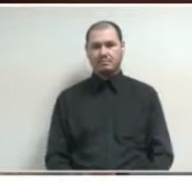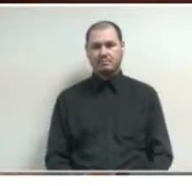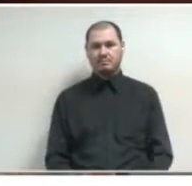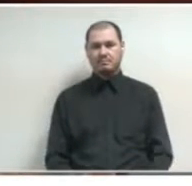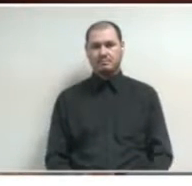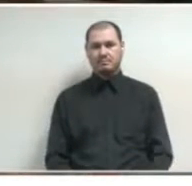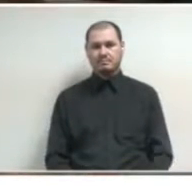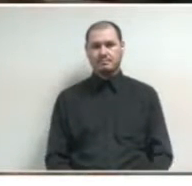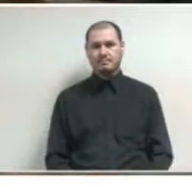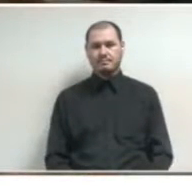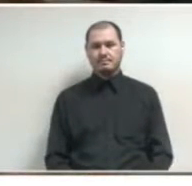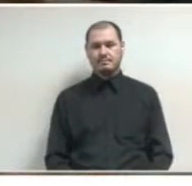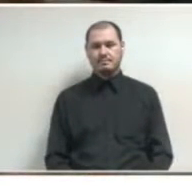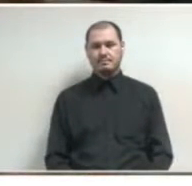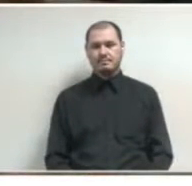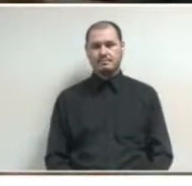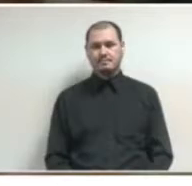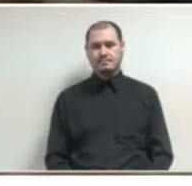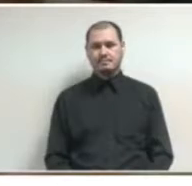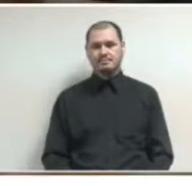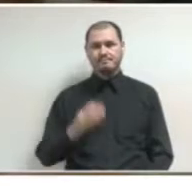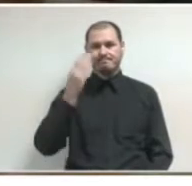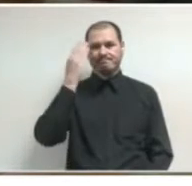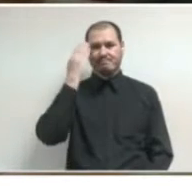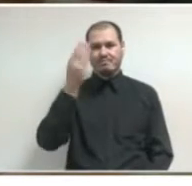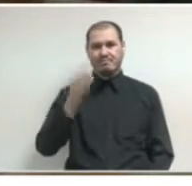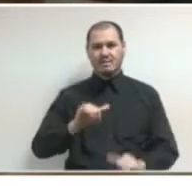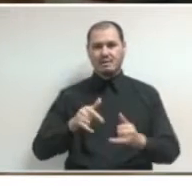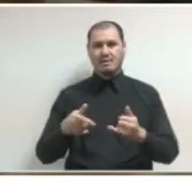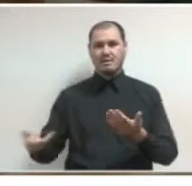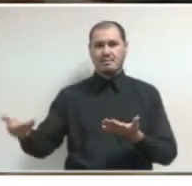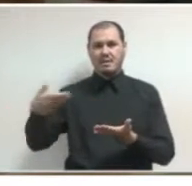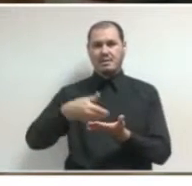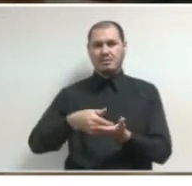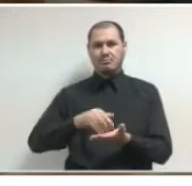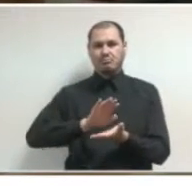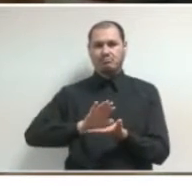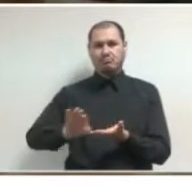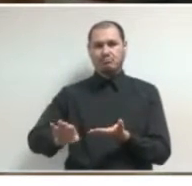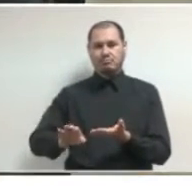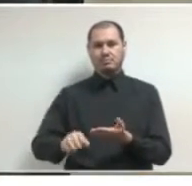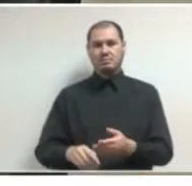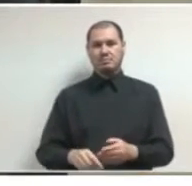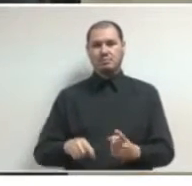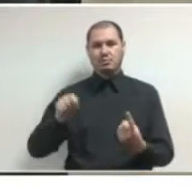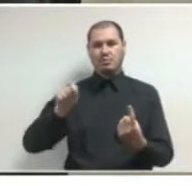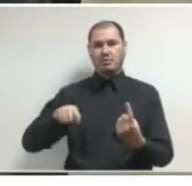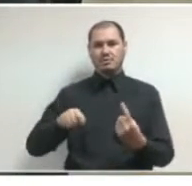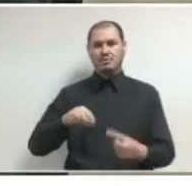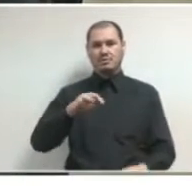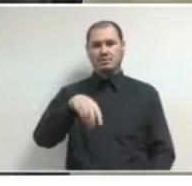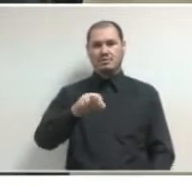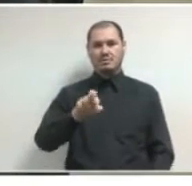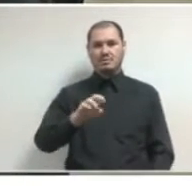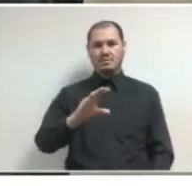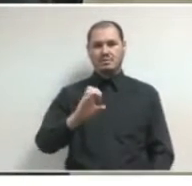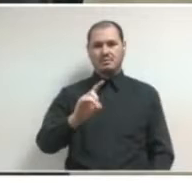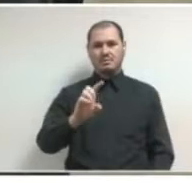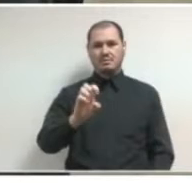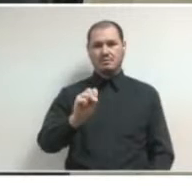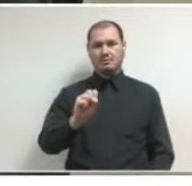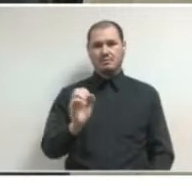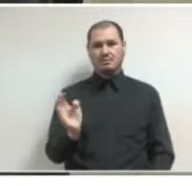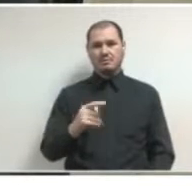Gracias, doctor Ramírez Candia. Aguillende, doctor Ramírez Candia. Upey Sharamo, Uche Rechaza, Uñen Voto B, de Mercedes